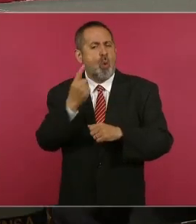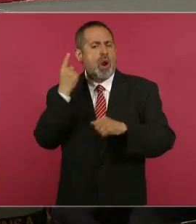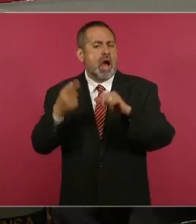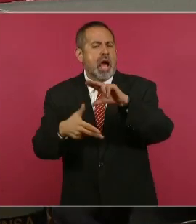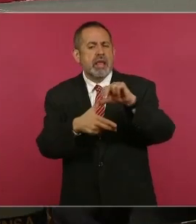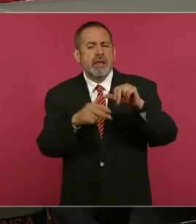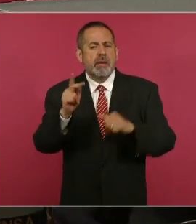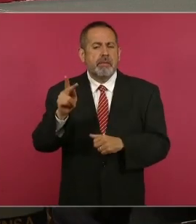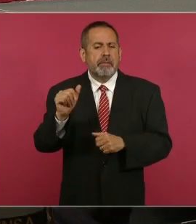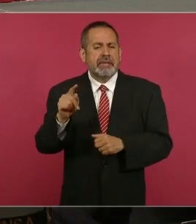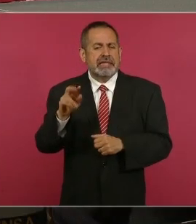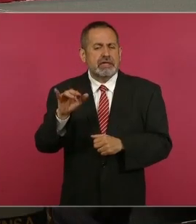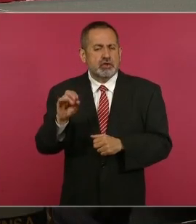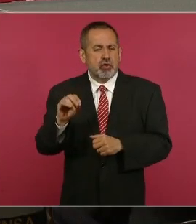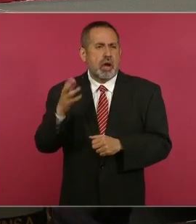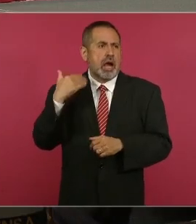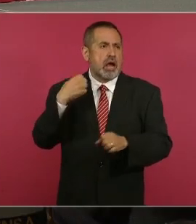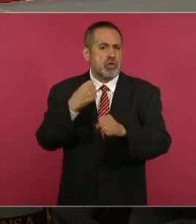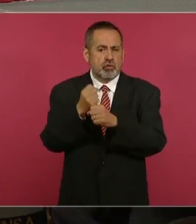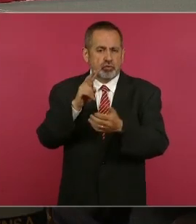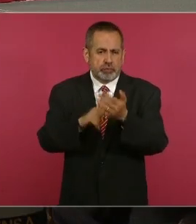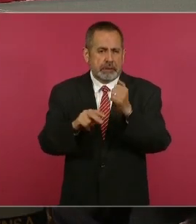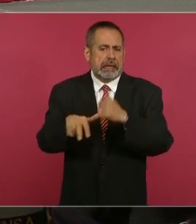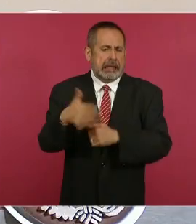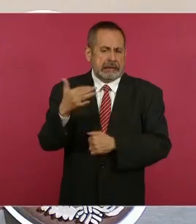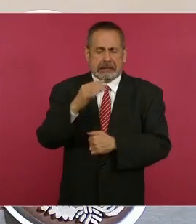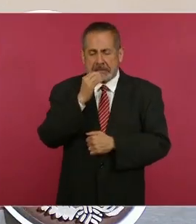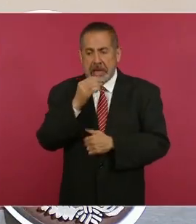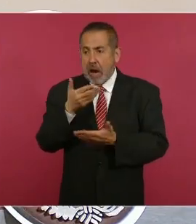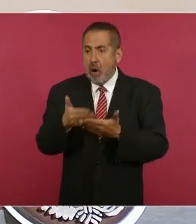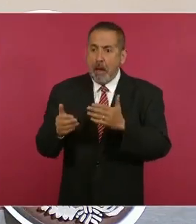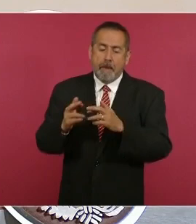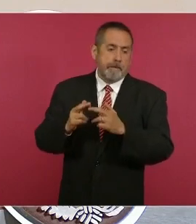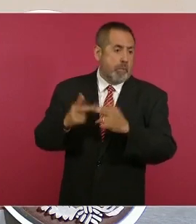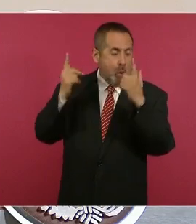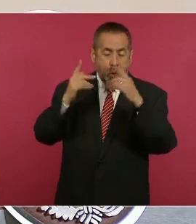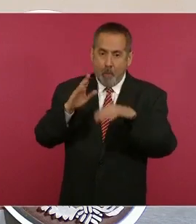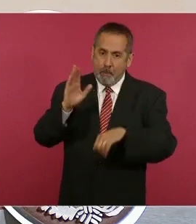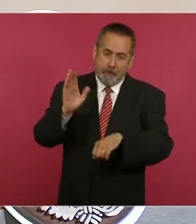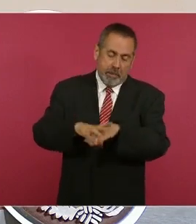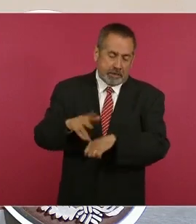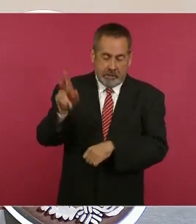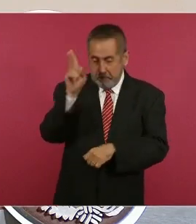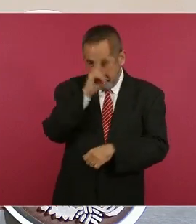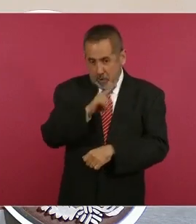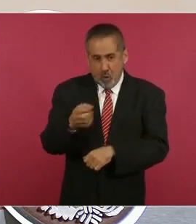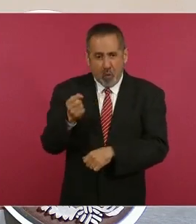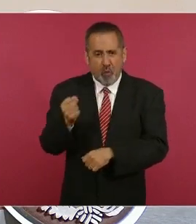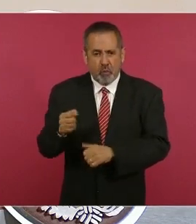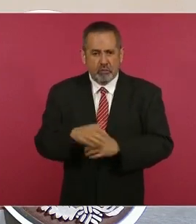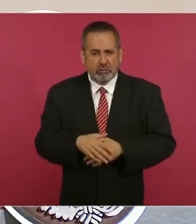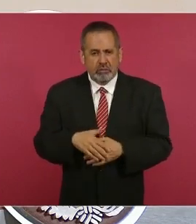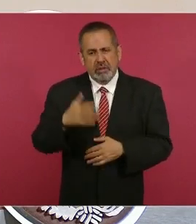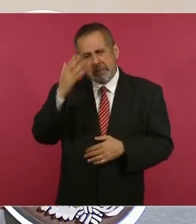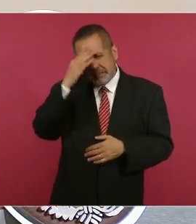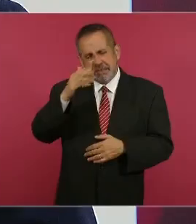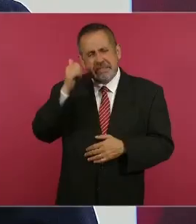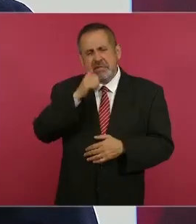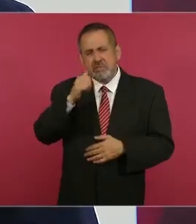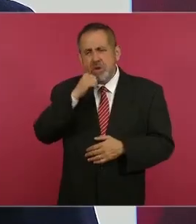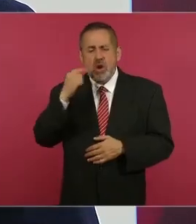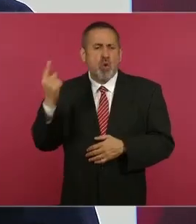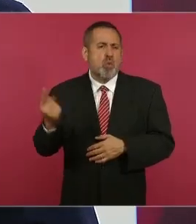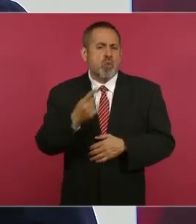en 2015. En Acapulco, como todos saben, lo más común han sido huracanes categoría